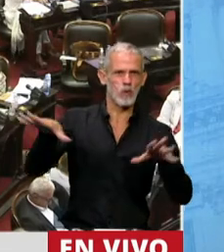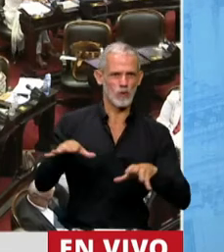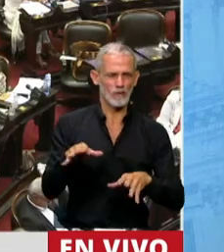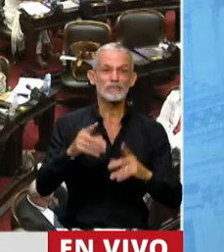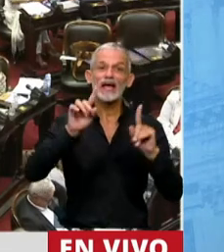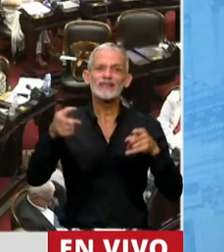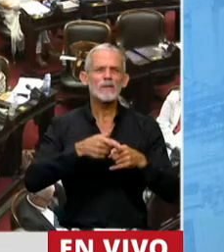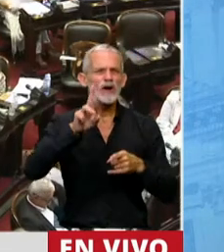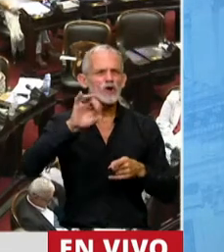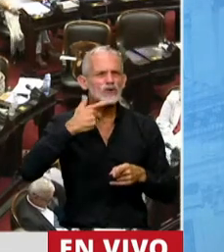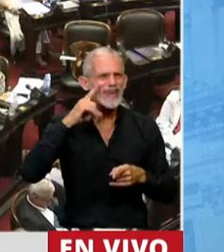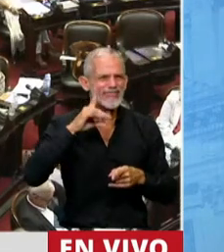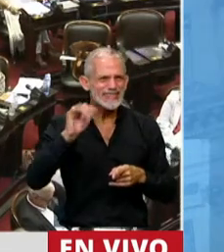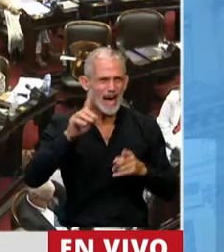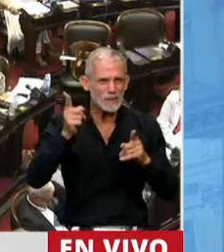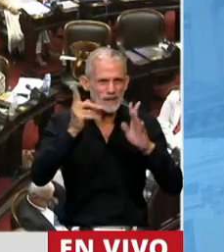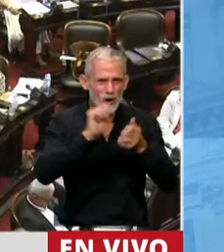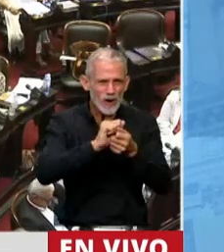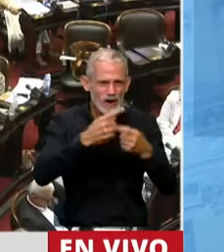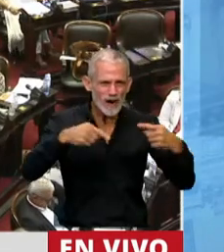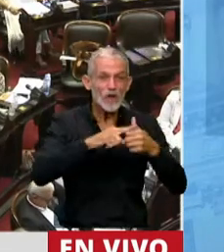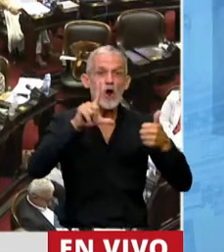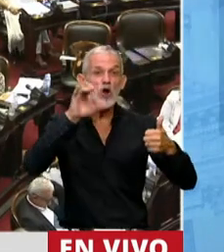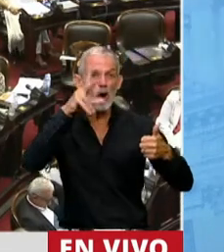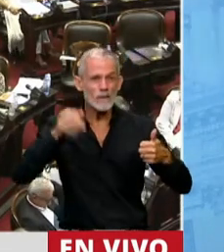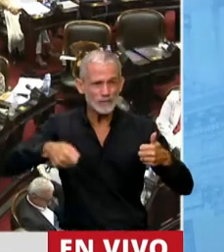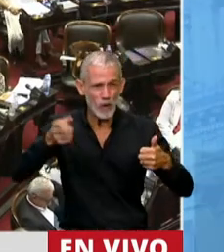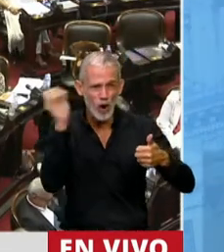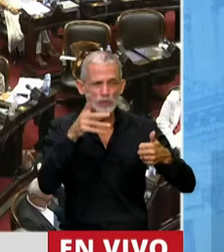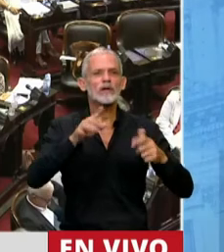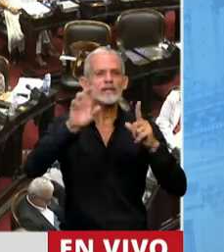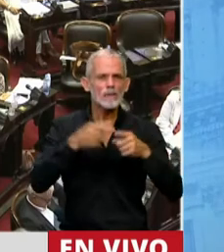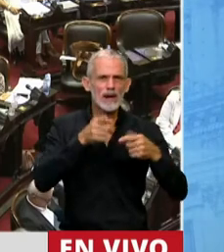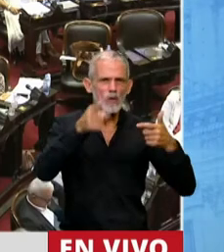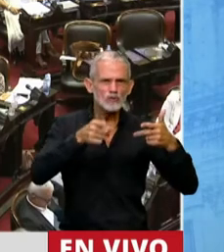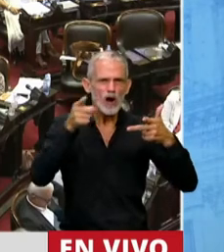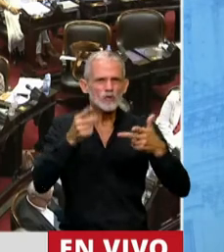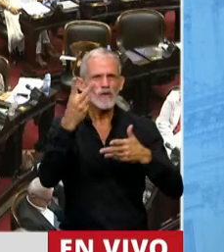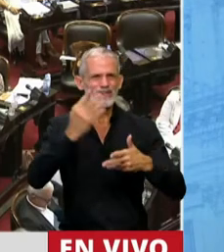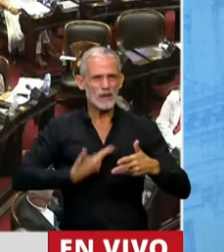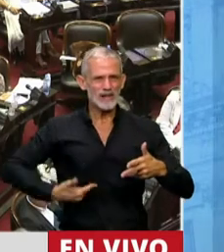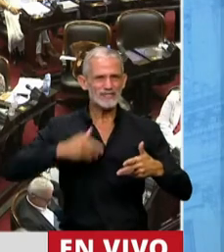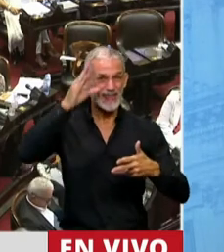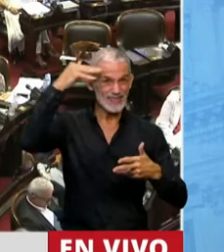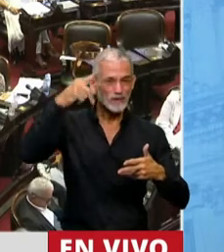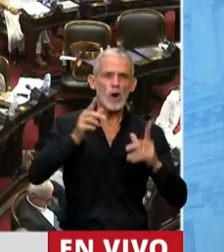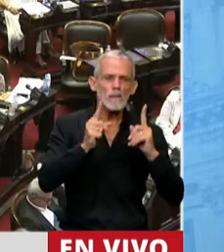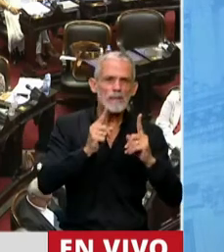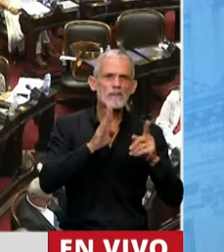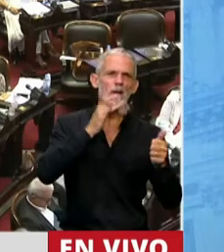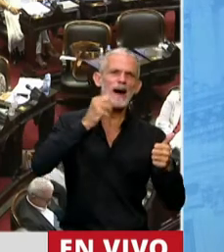también con la Rosadita, con José Francisco López, con las incriminaciones que a la vicepresidente le hicieron los propios,